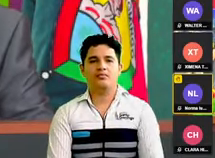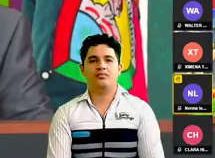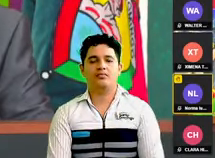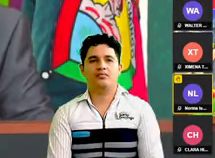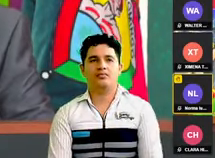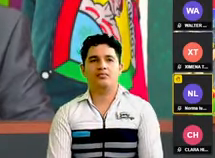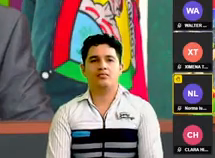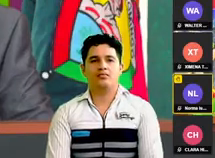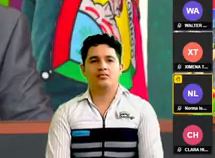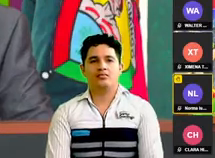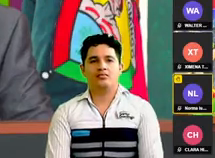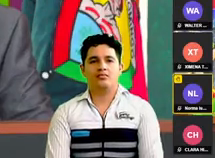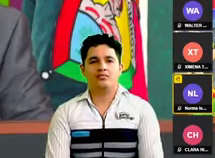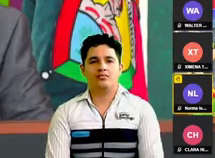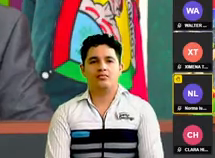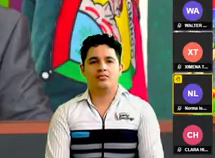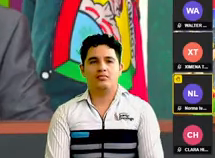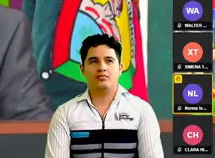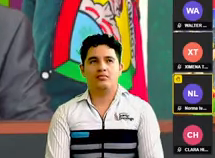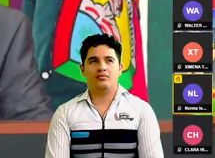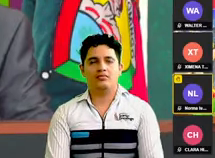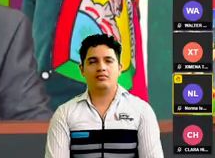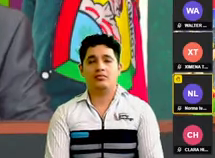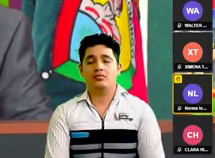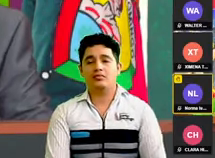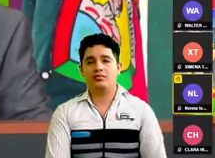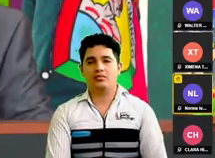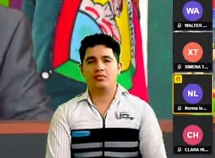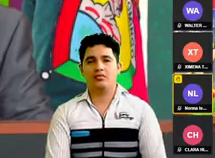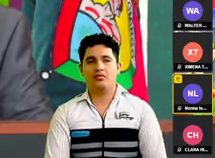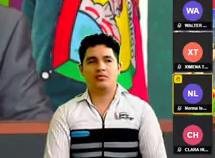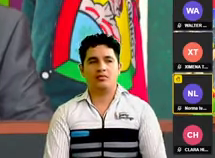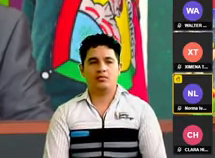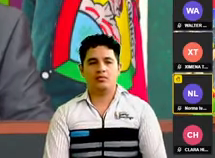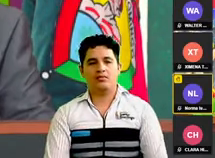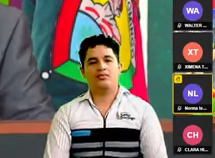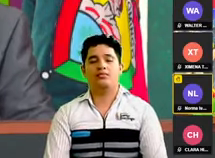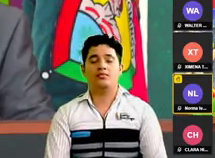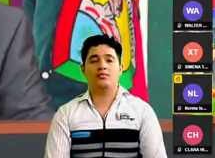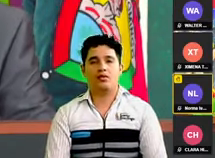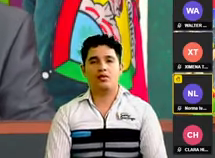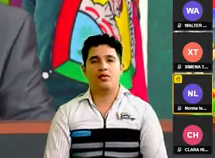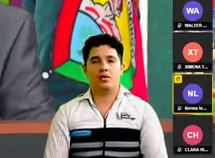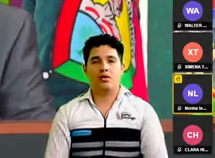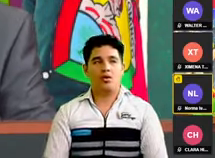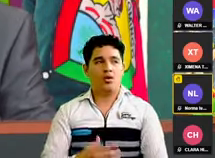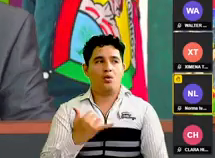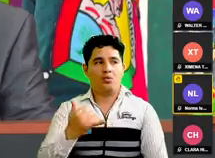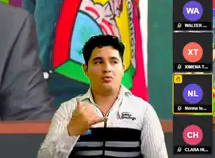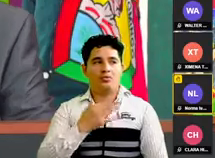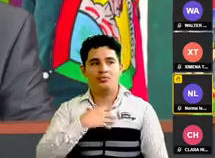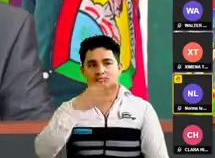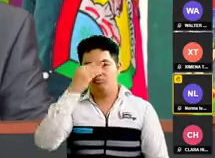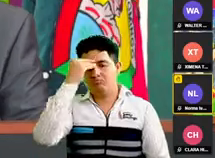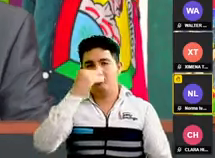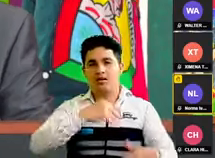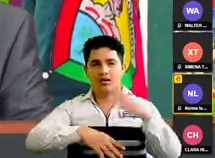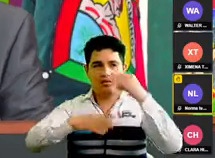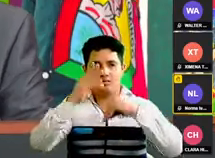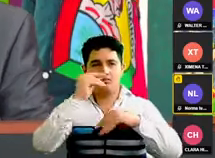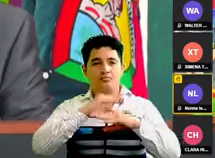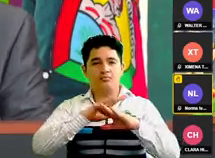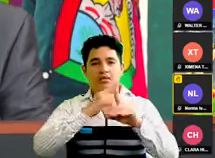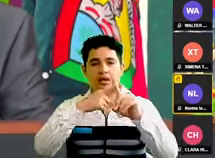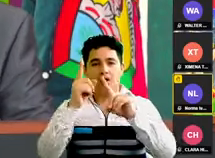conocimiento. Por más que digan que hoy la inteligencia artificial va en boga, pero ¿sabe qué?